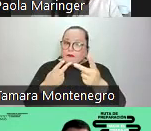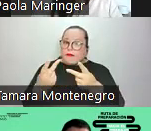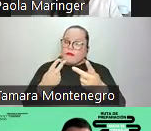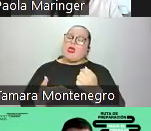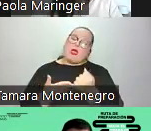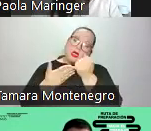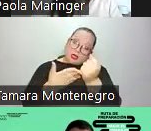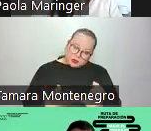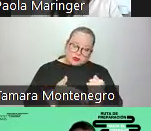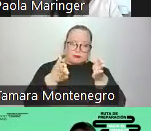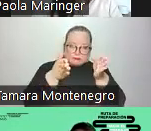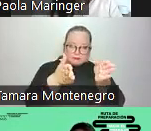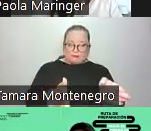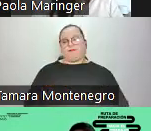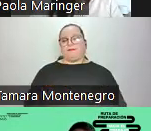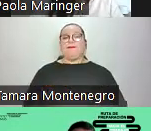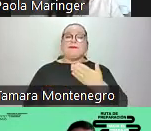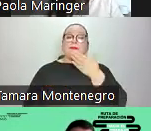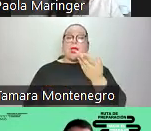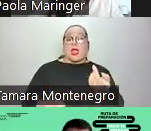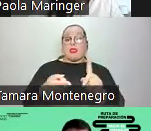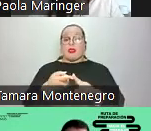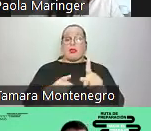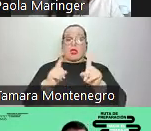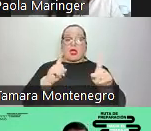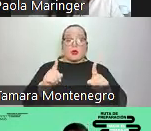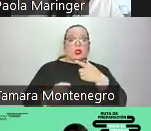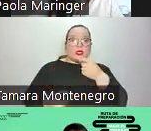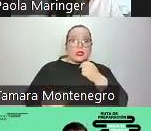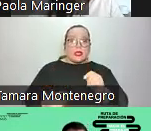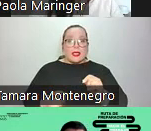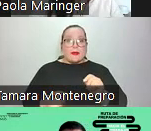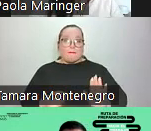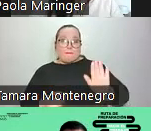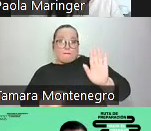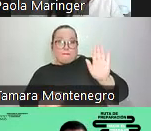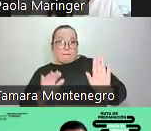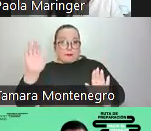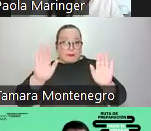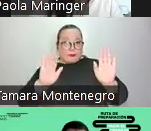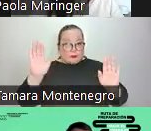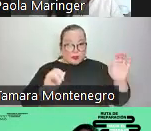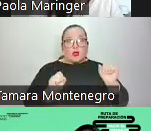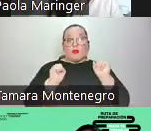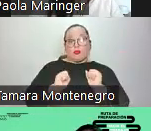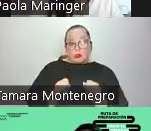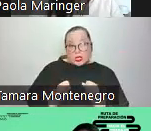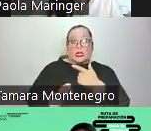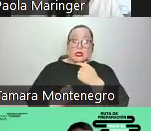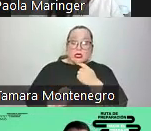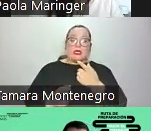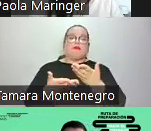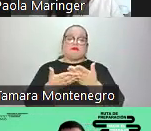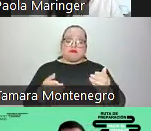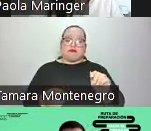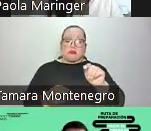a apoyarte con todo gusto. Además, si en algún momento deseas participar de forma activa o referente a alguna pregunta, puedes levantar la mano